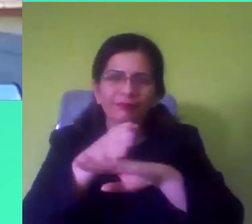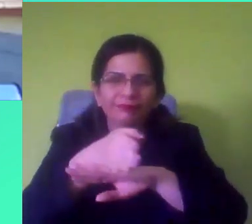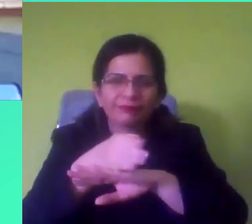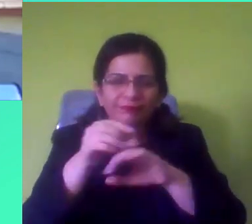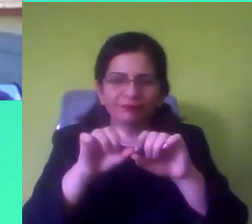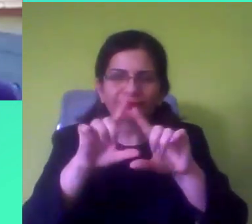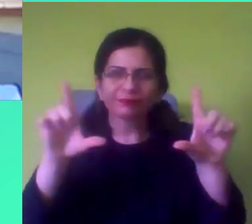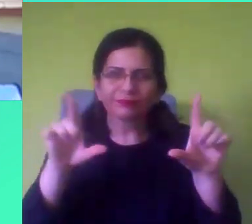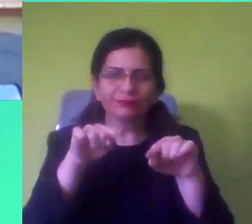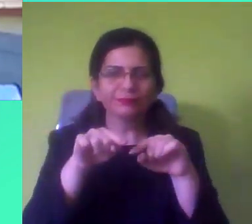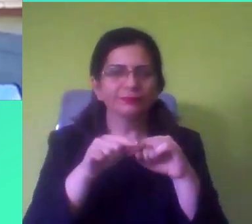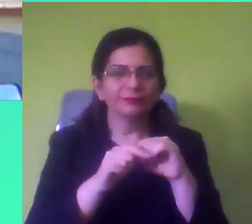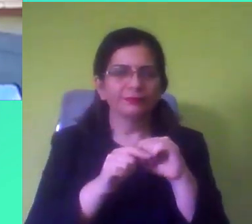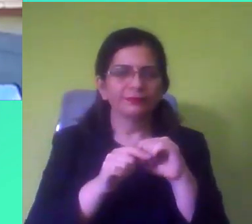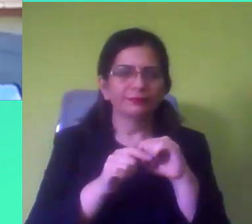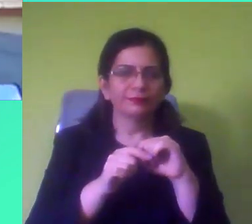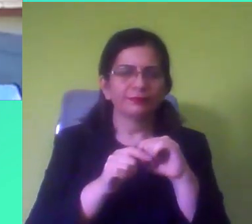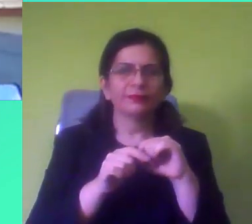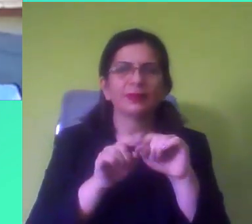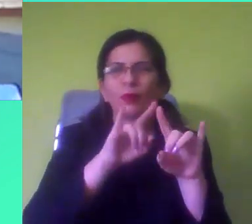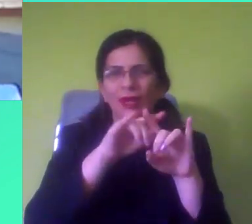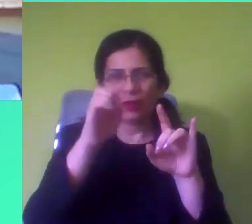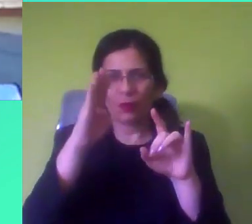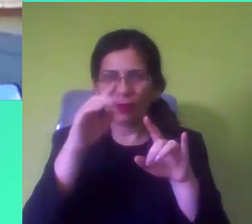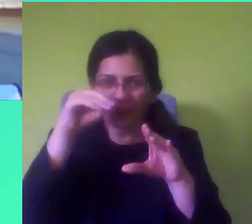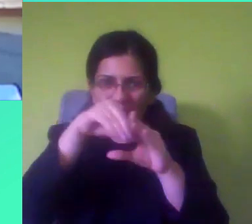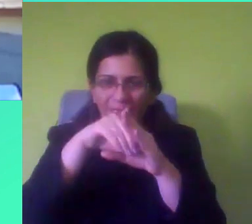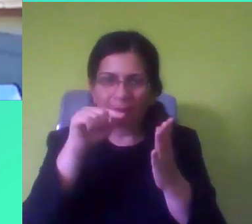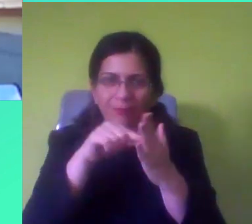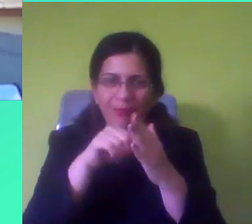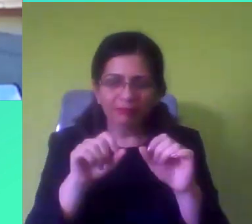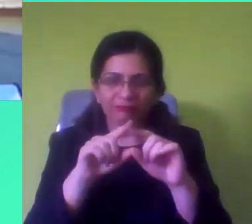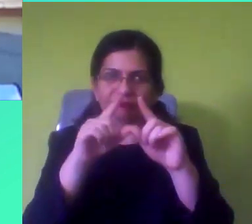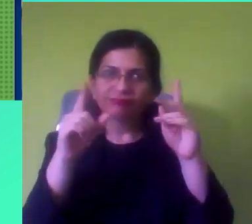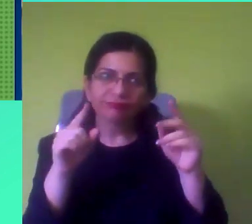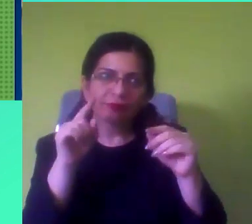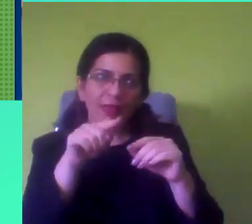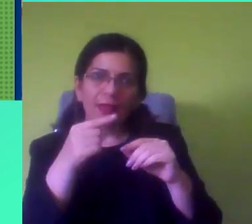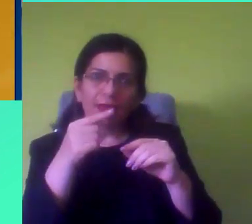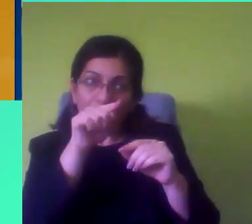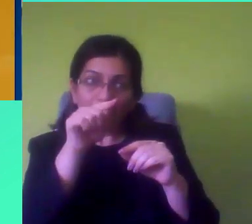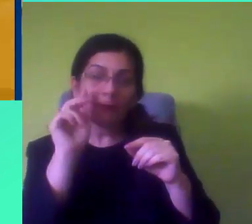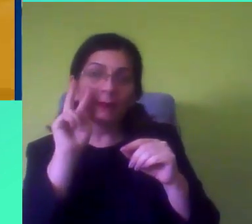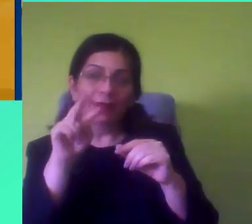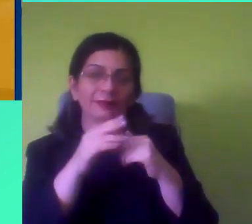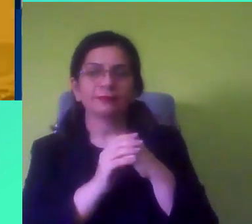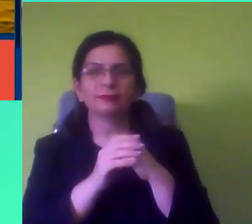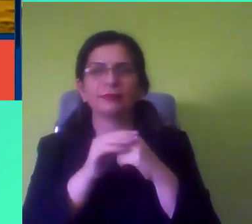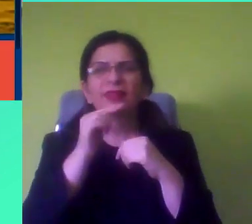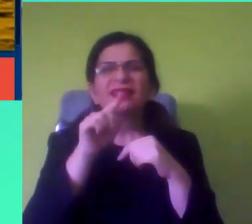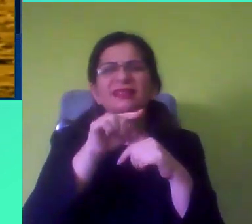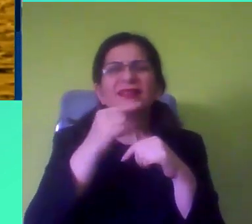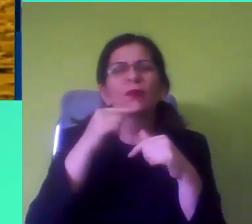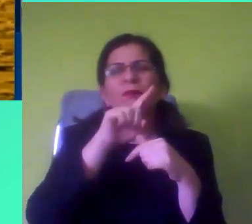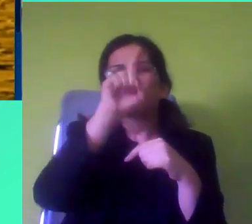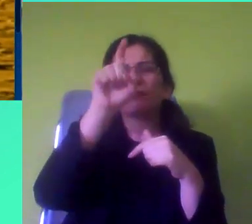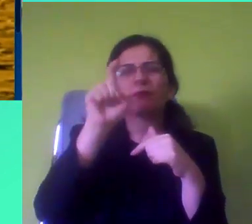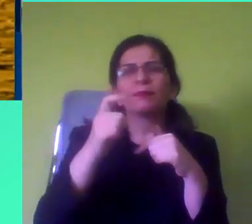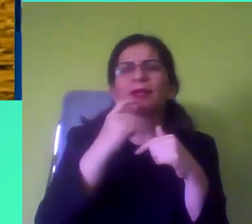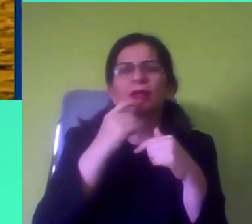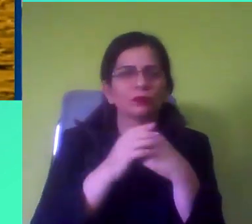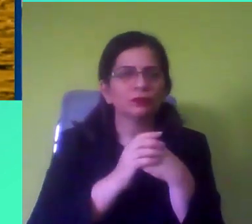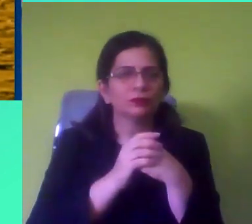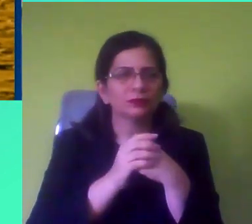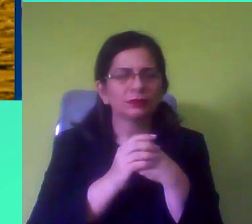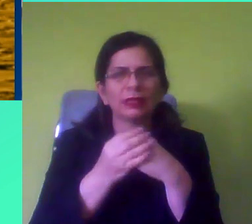a la aplicación, pero en formato web, y ahí van a encontrar una pestaña que dice qué pasaría si